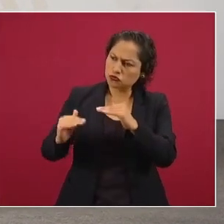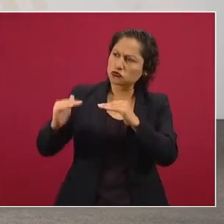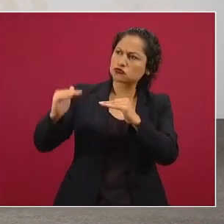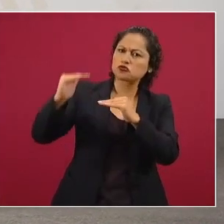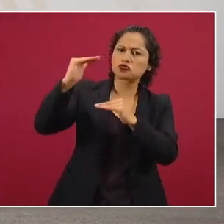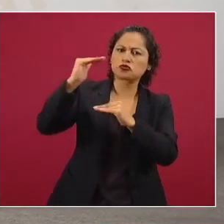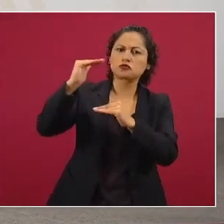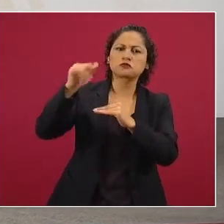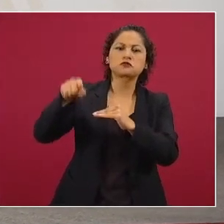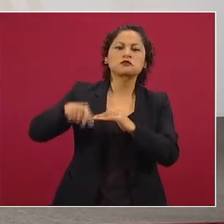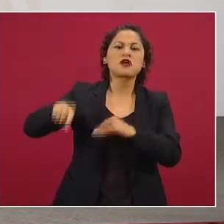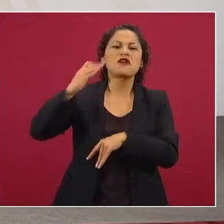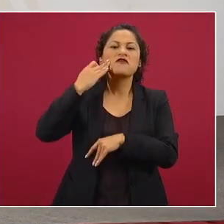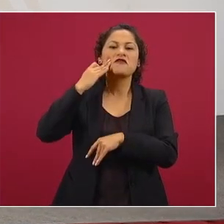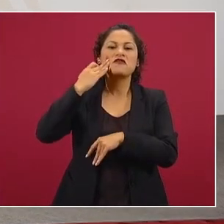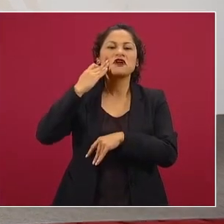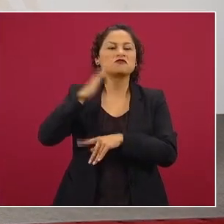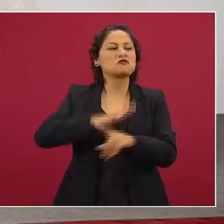para mayor población.